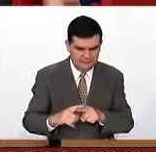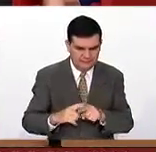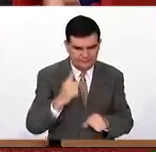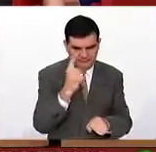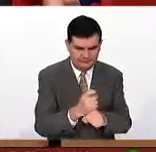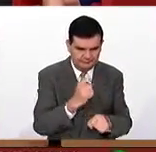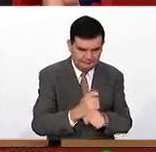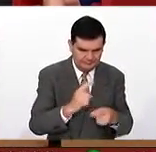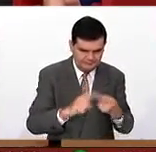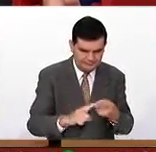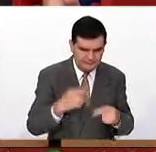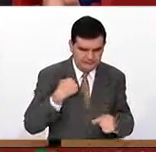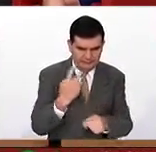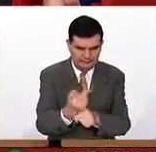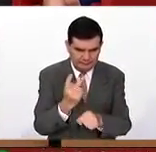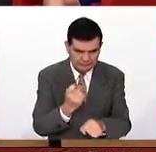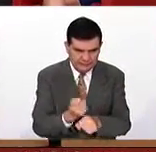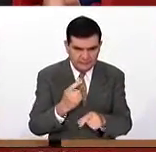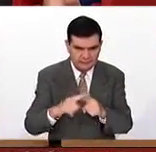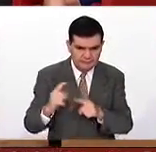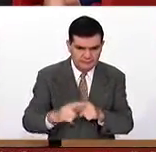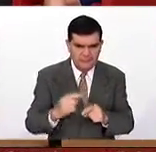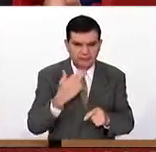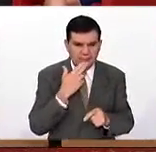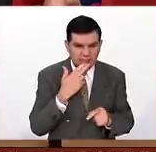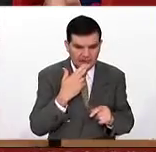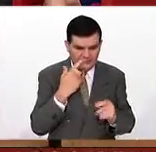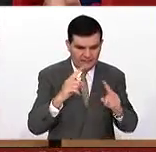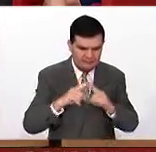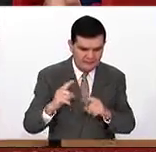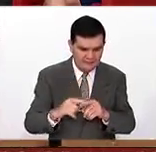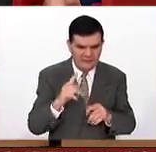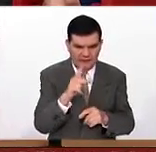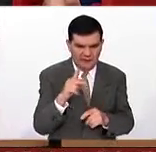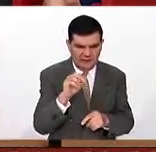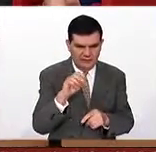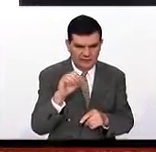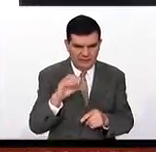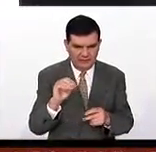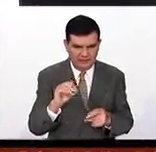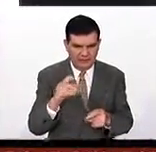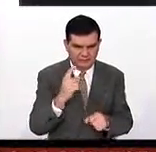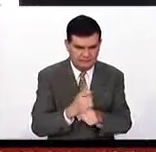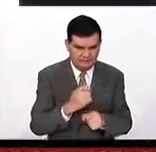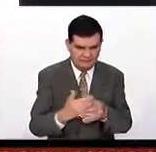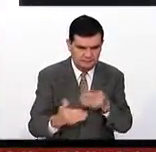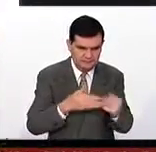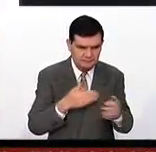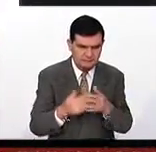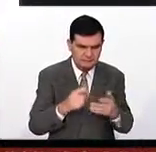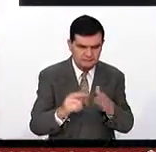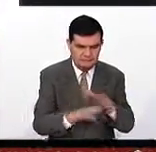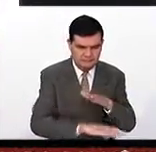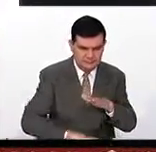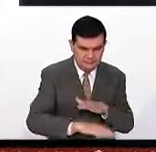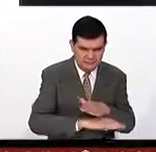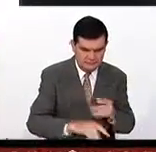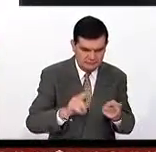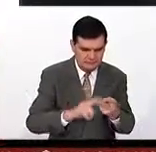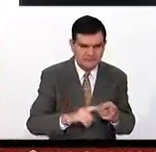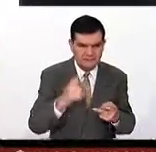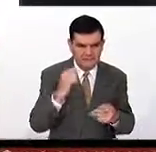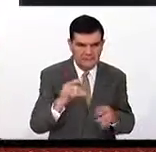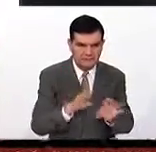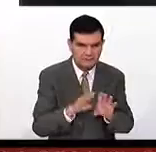entrada les invitamos a utilizar todas las herramientas digitales que tienen profeco actualmente empezando por la básica que es la